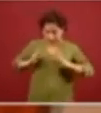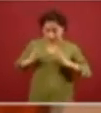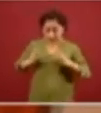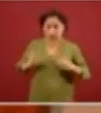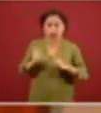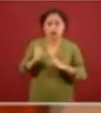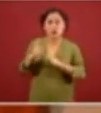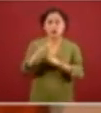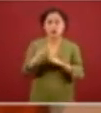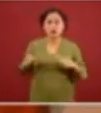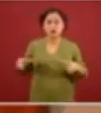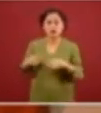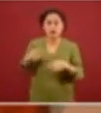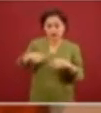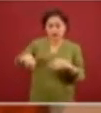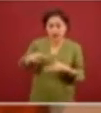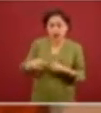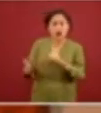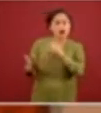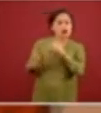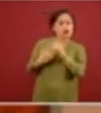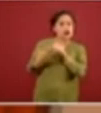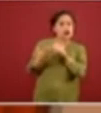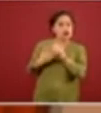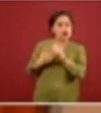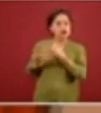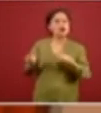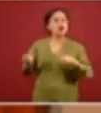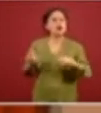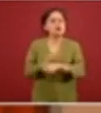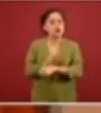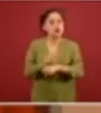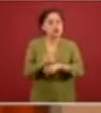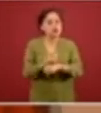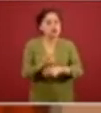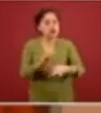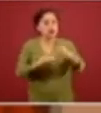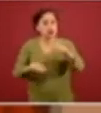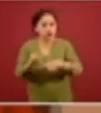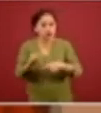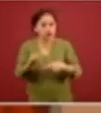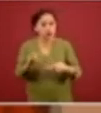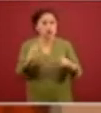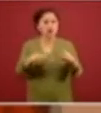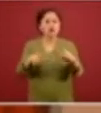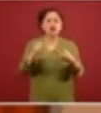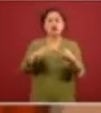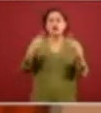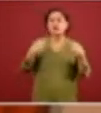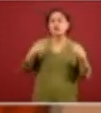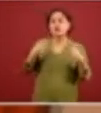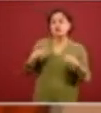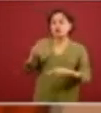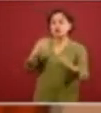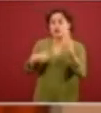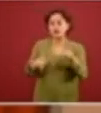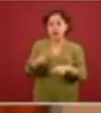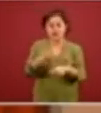defectos de la transfusión, efectos en el donante y de algunas otras situaciones de interés dentro del